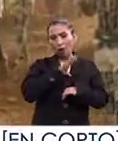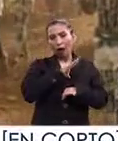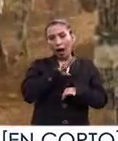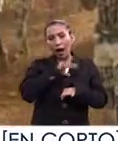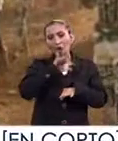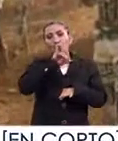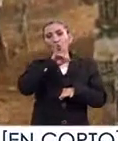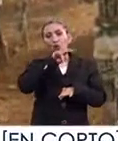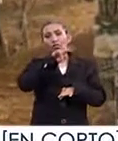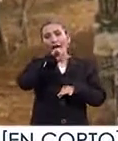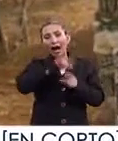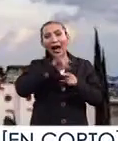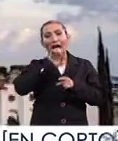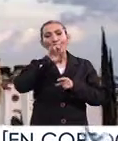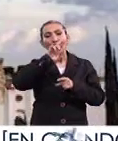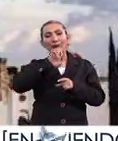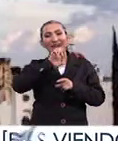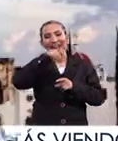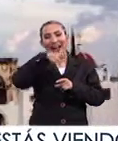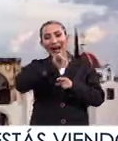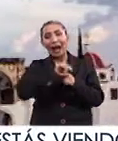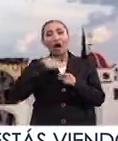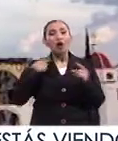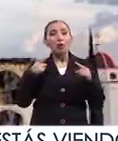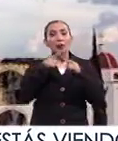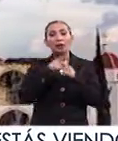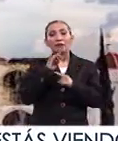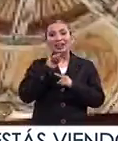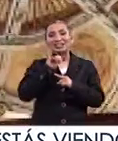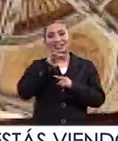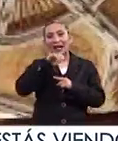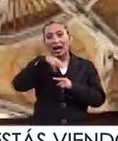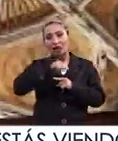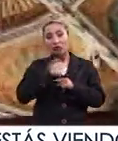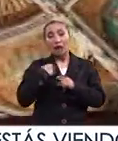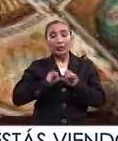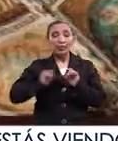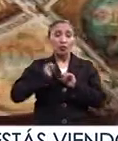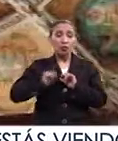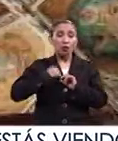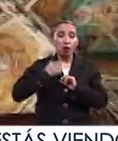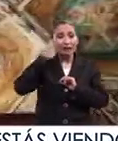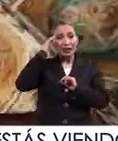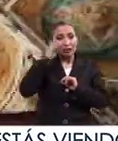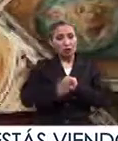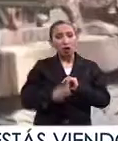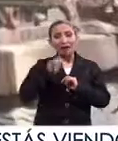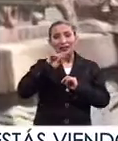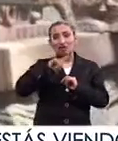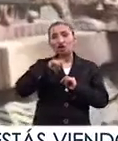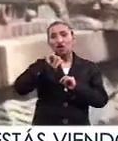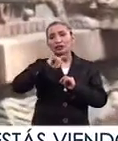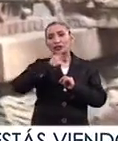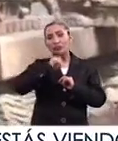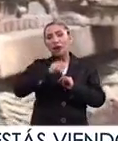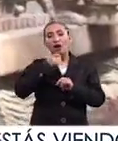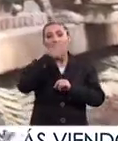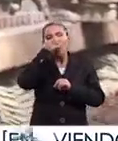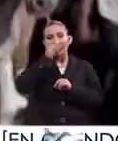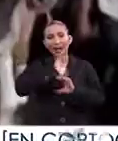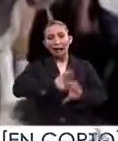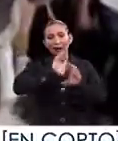encuentran Judea, Eureka, los conventos franciscanos en el antiguo señorío Teochichimeca, Flor y